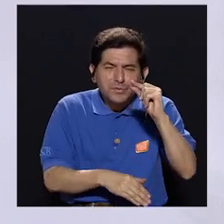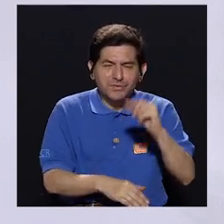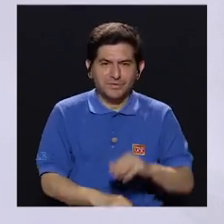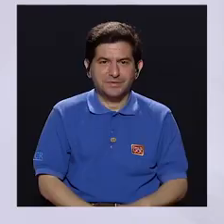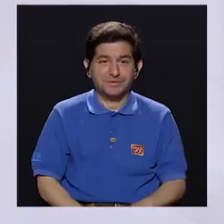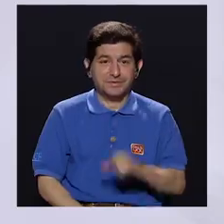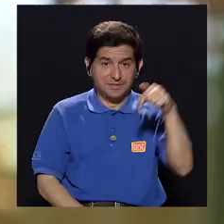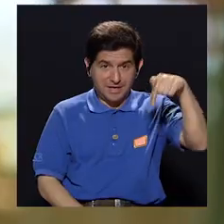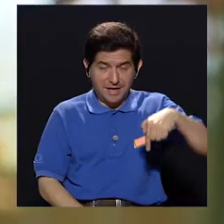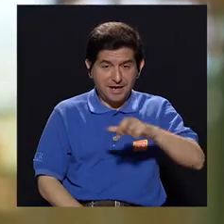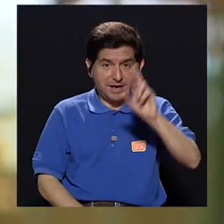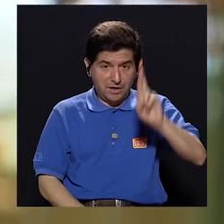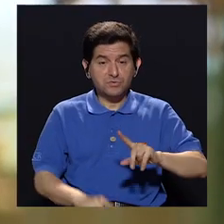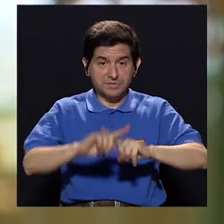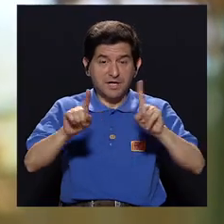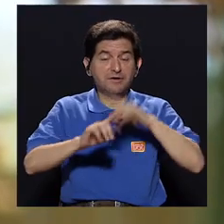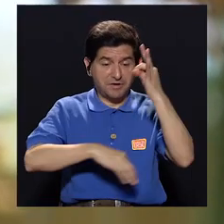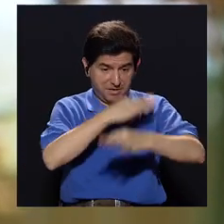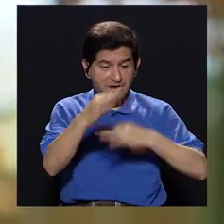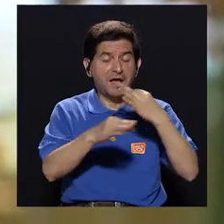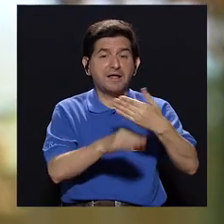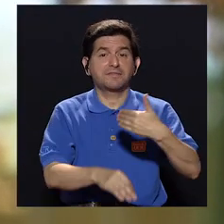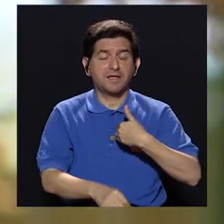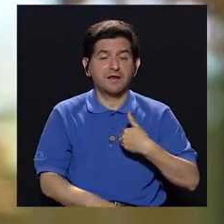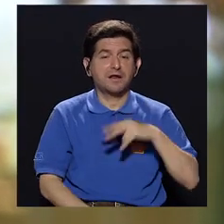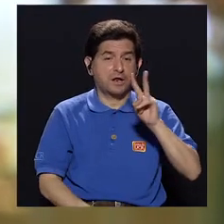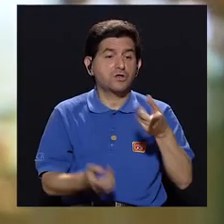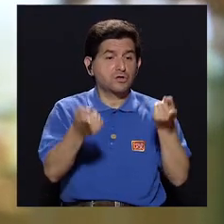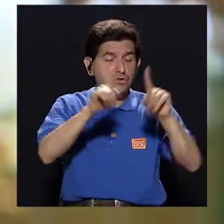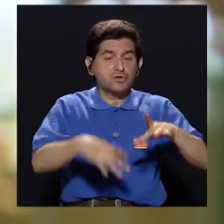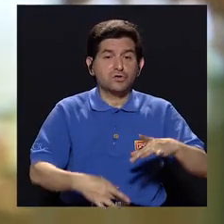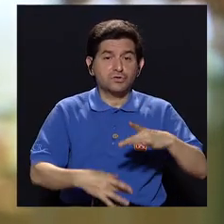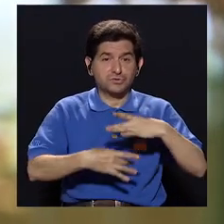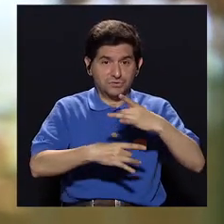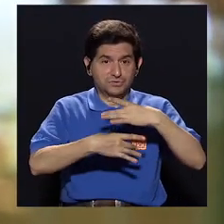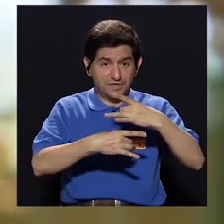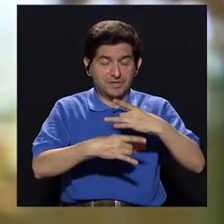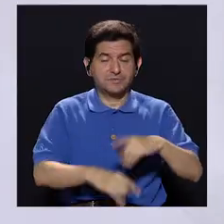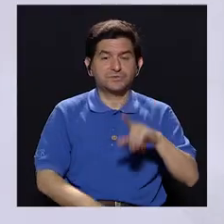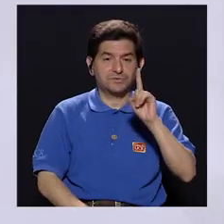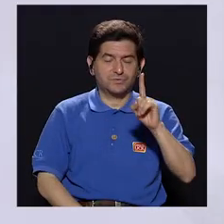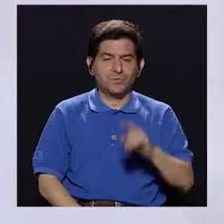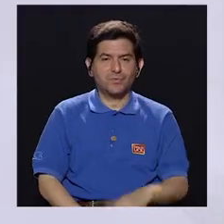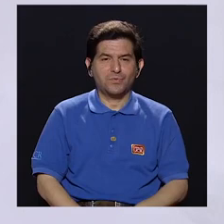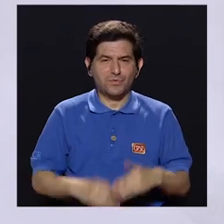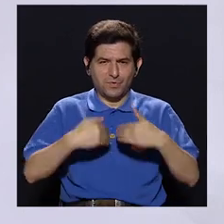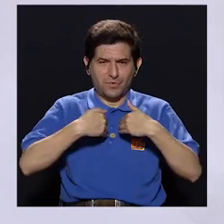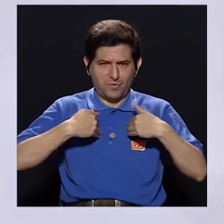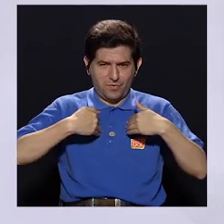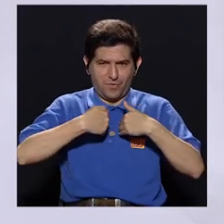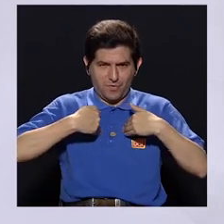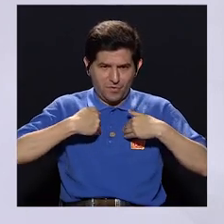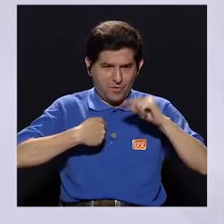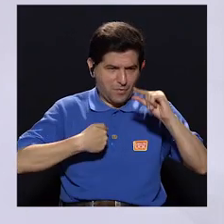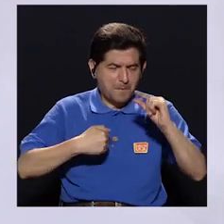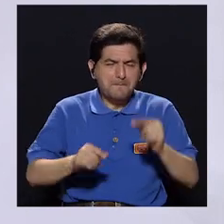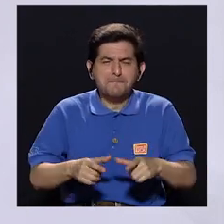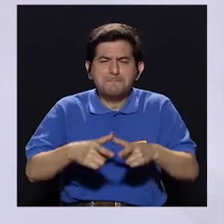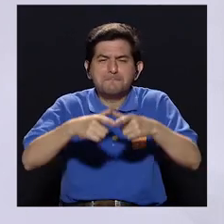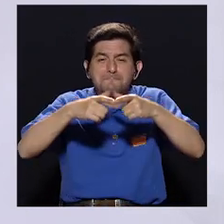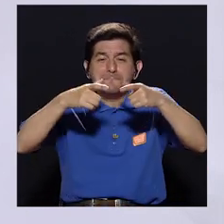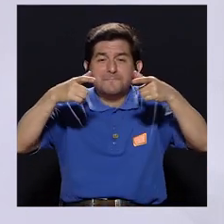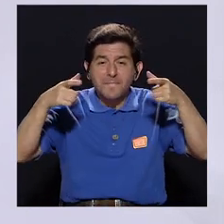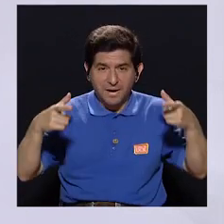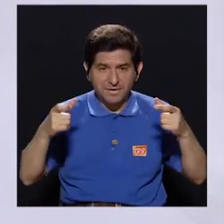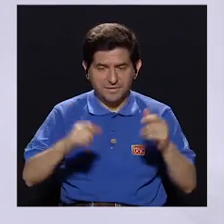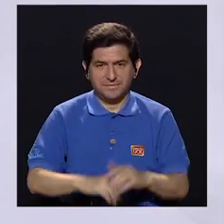en en eh en Costa Rica tenemos varias de ellas hay dos casos muy curiosos los insectos e